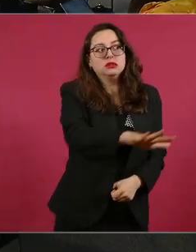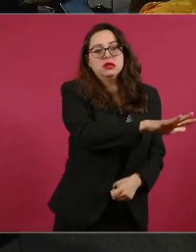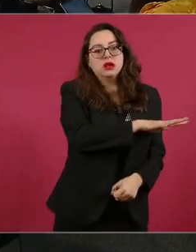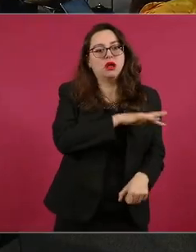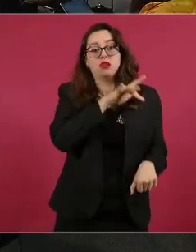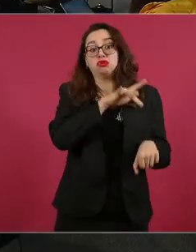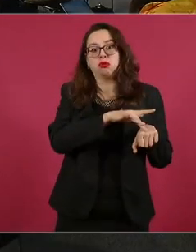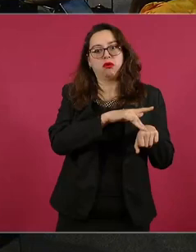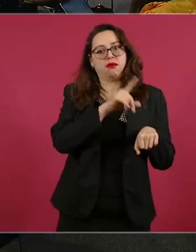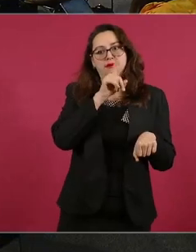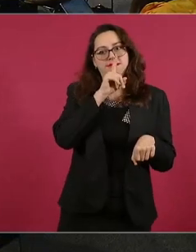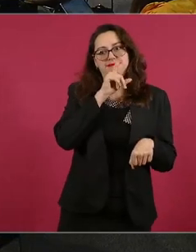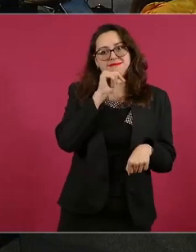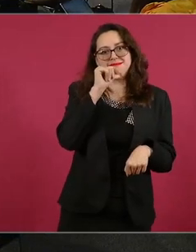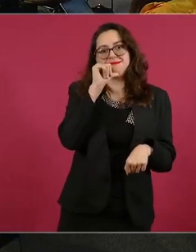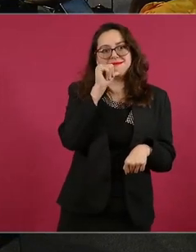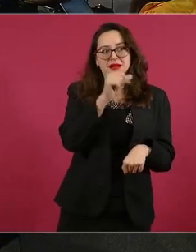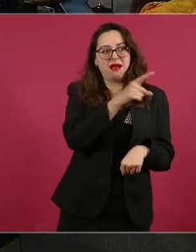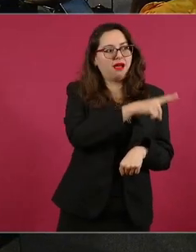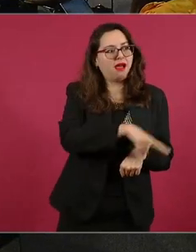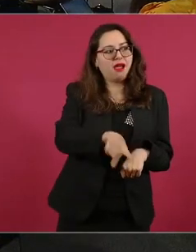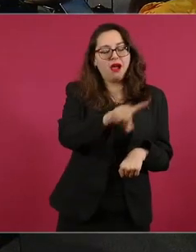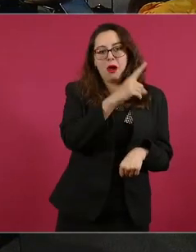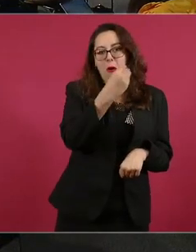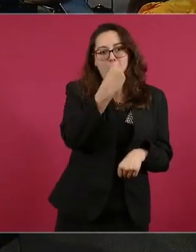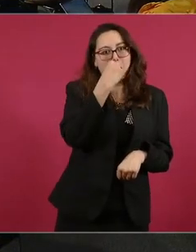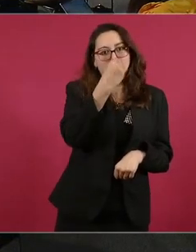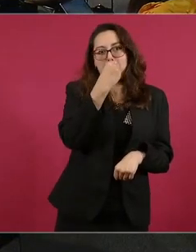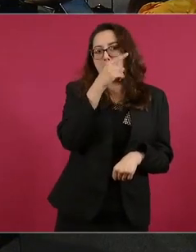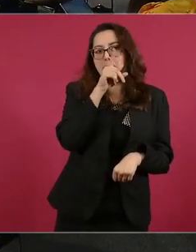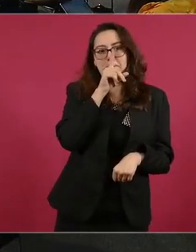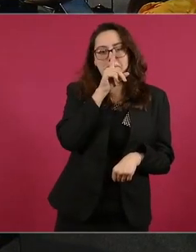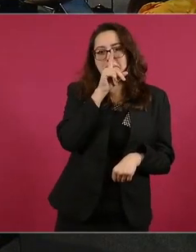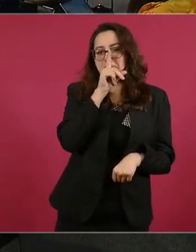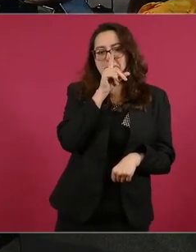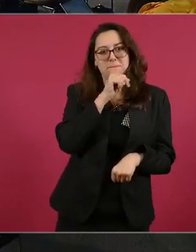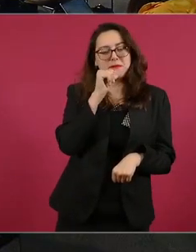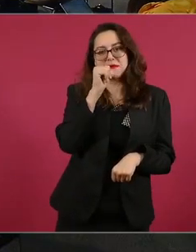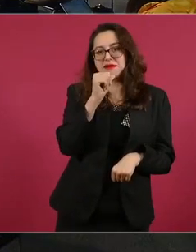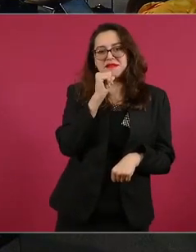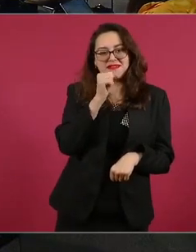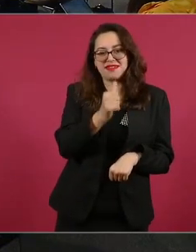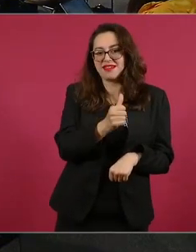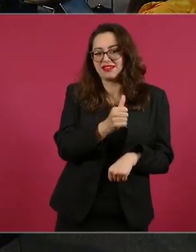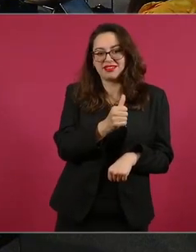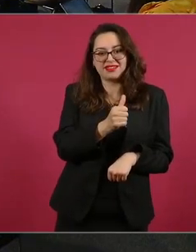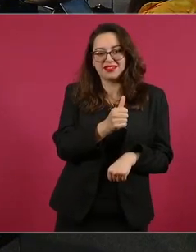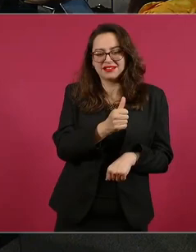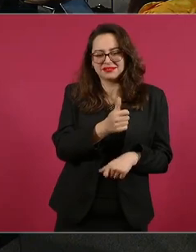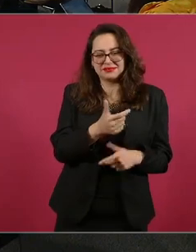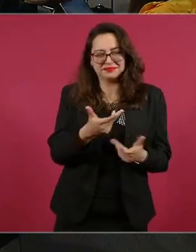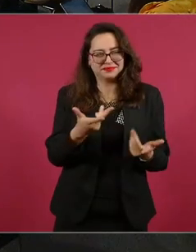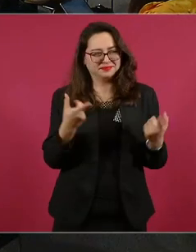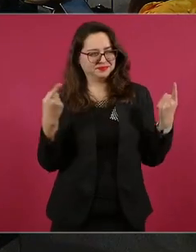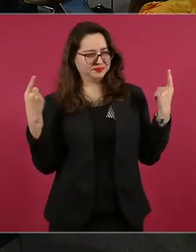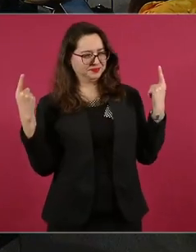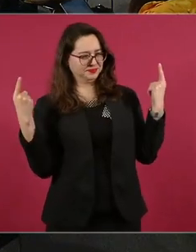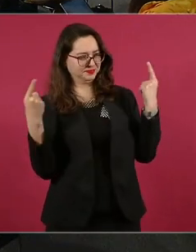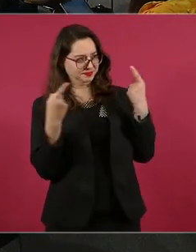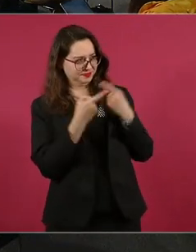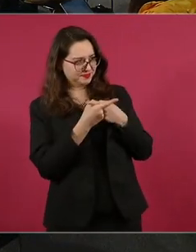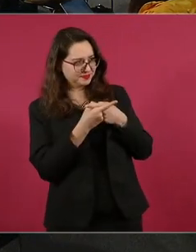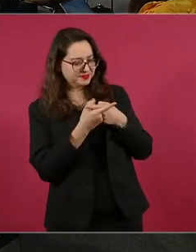pues no se lo dan a… procuran no dárselo en los alimentos para